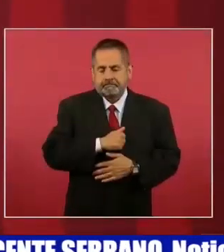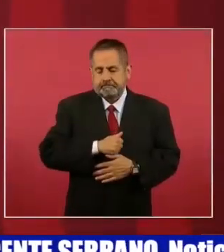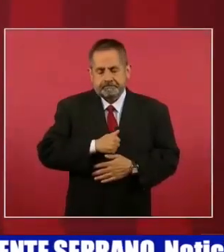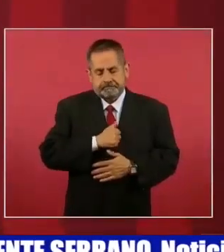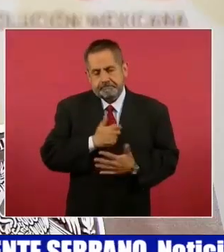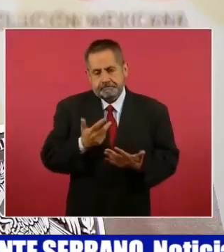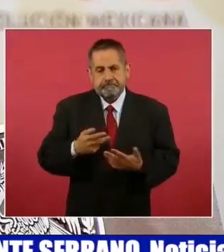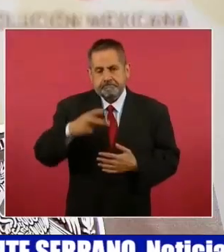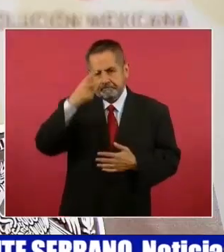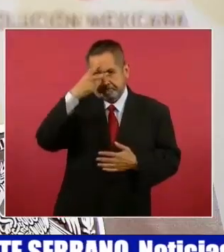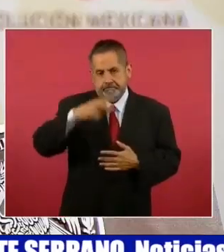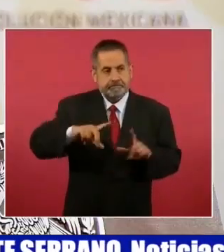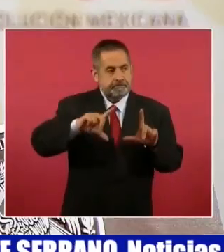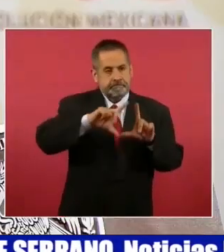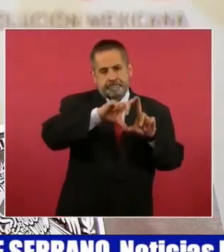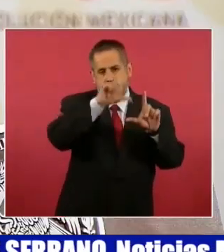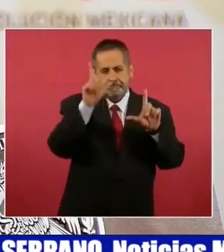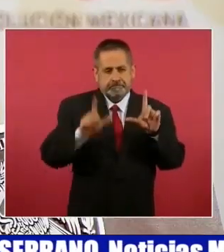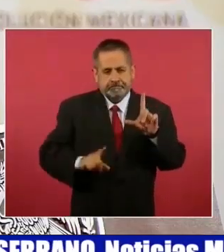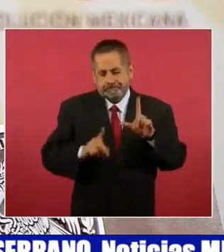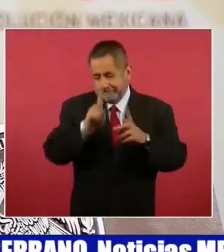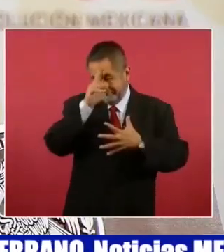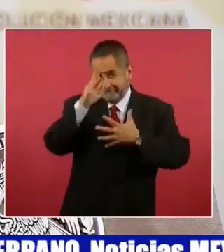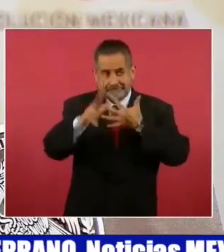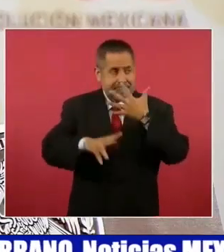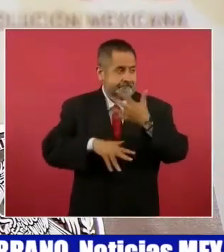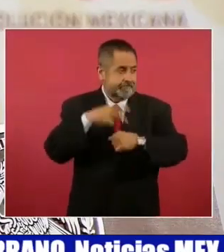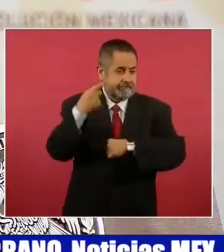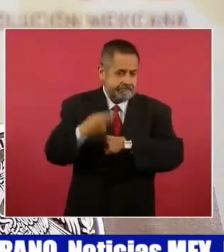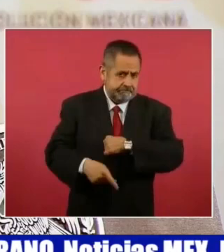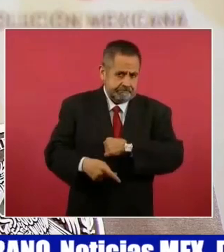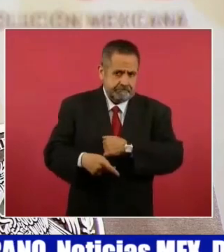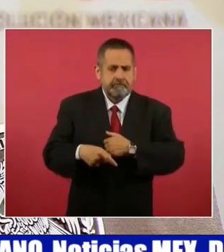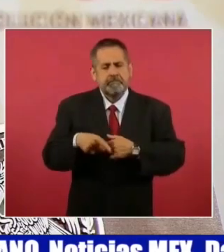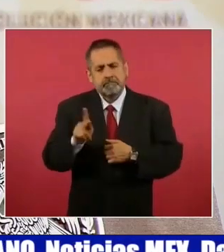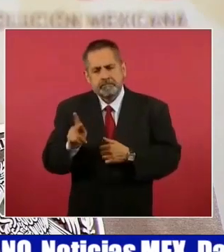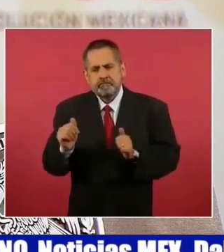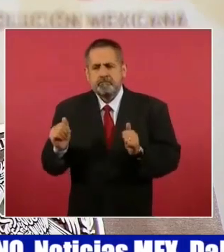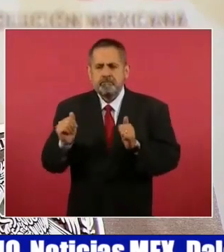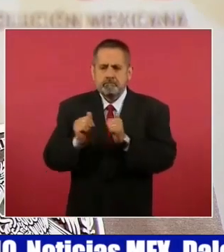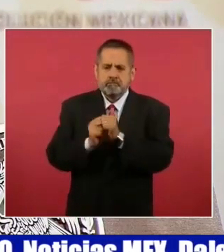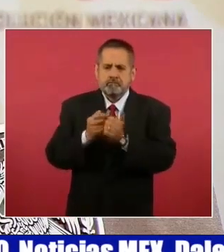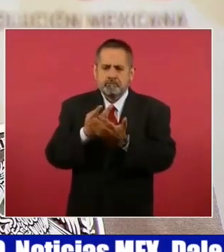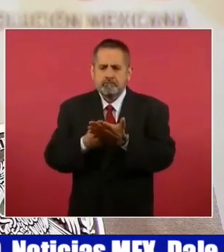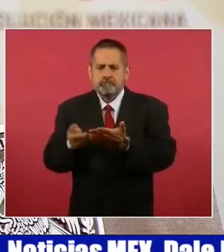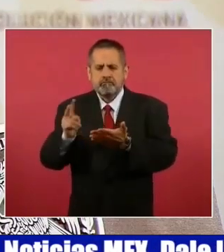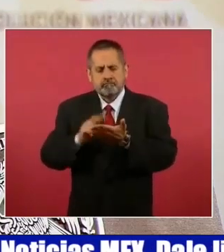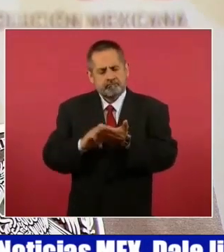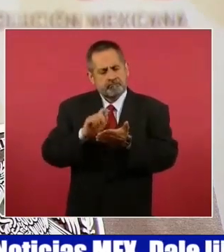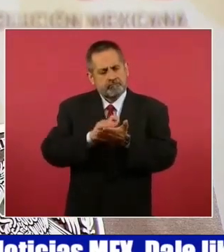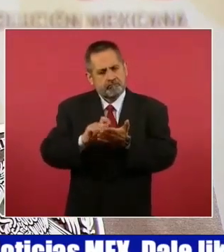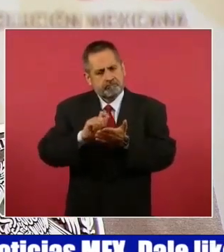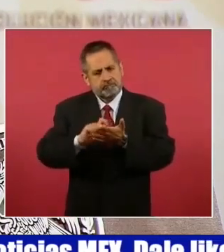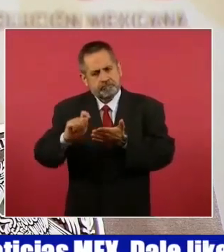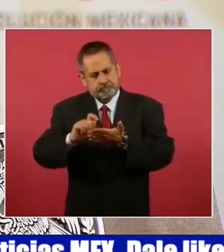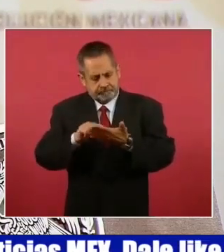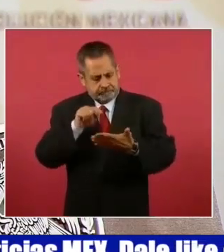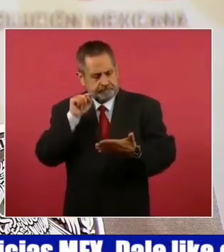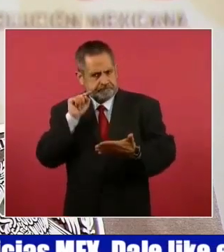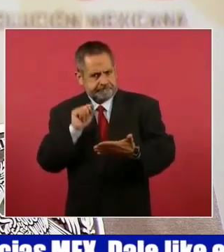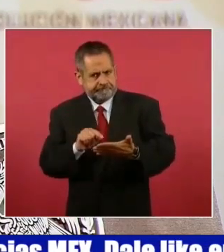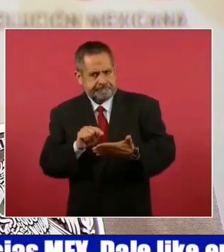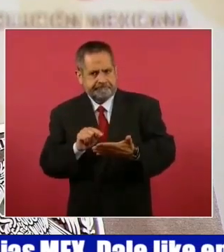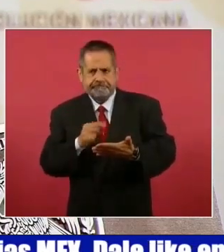análisis en estas mesas de Televisa, de Azteca, de ADN 40, de imagen,